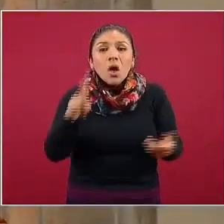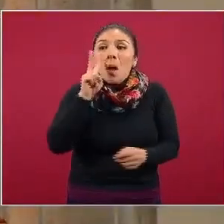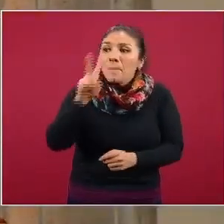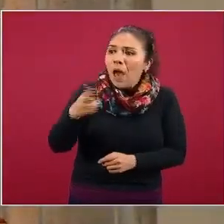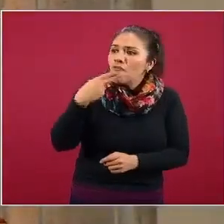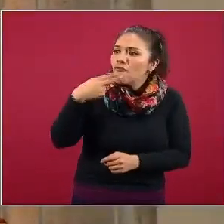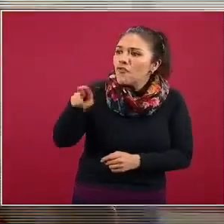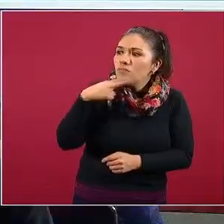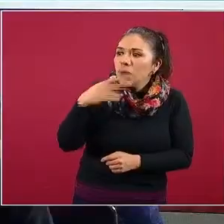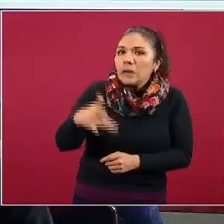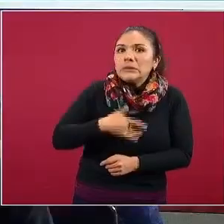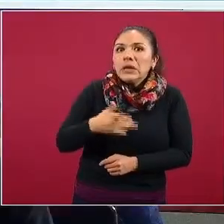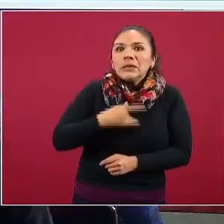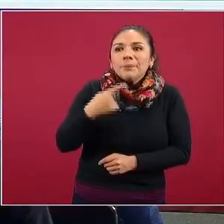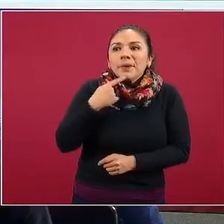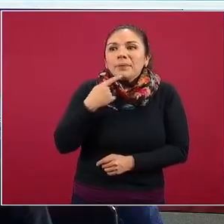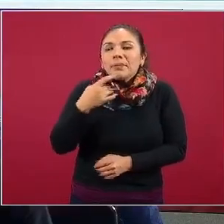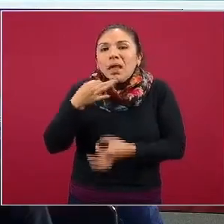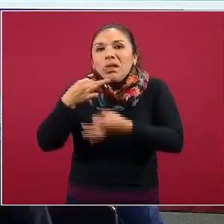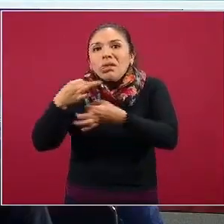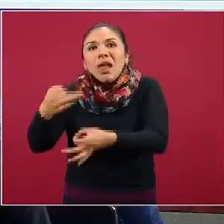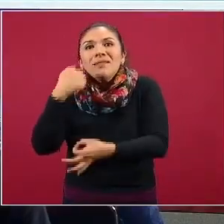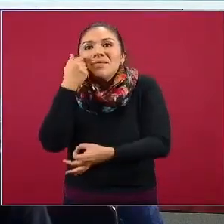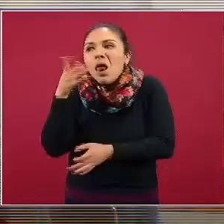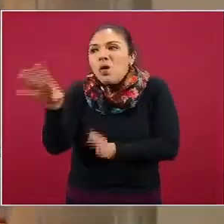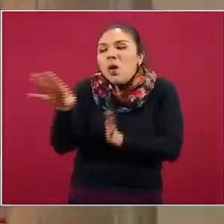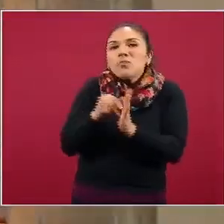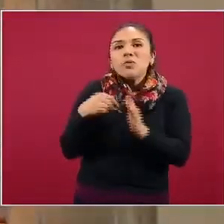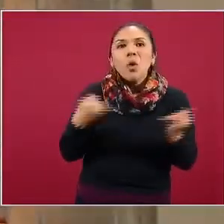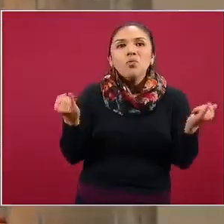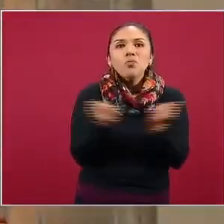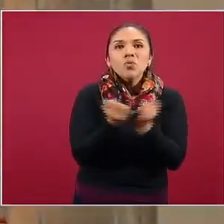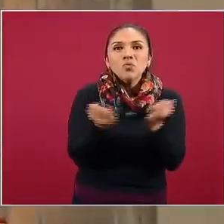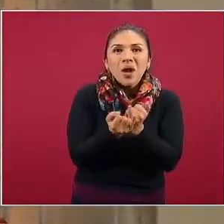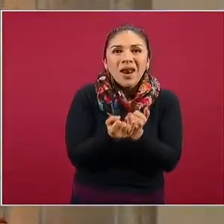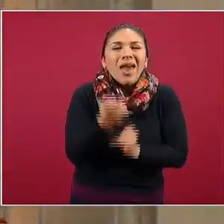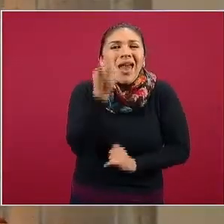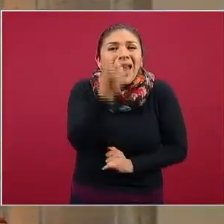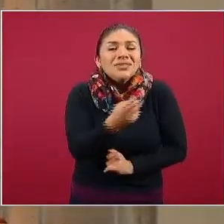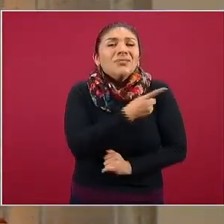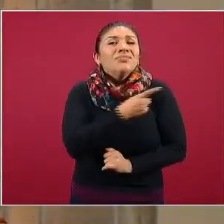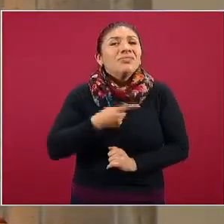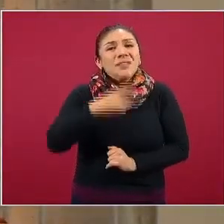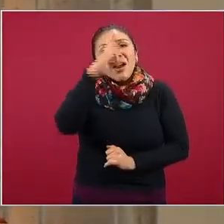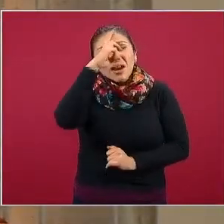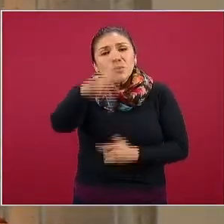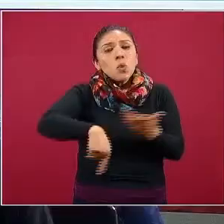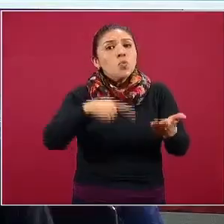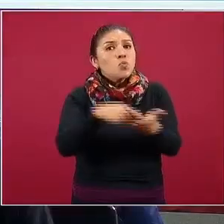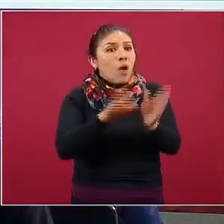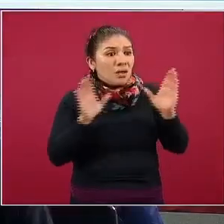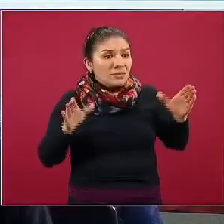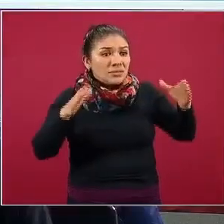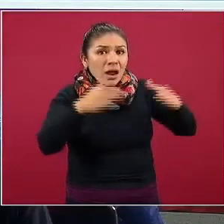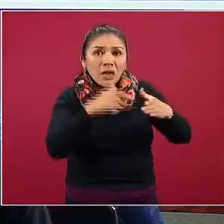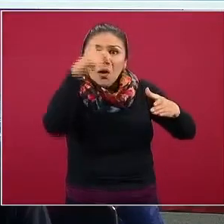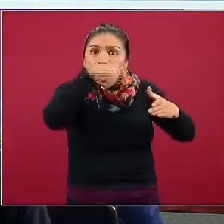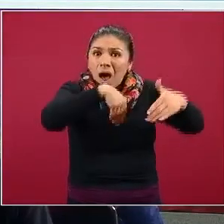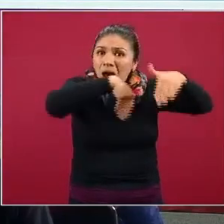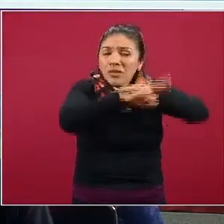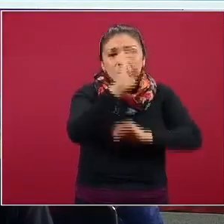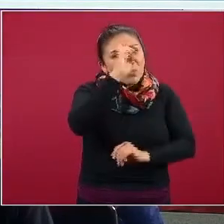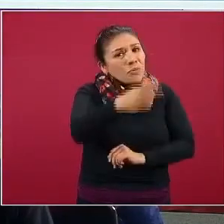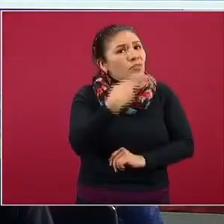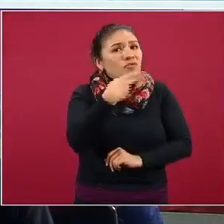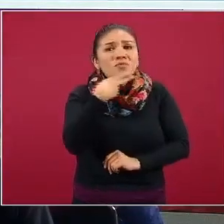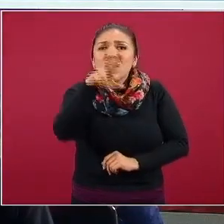fumar despierta el deseo de fumar. Por eso además es importante respetar los espacios 100% libres de humo, no